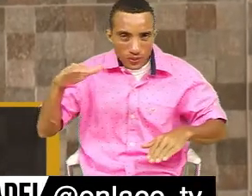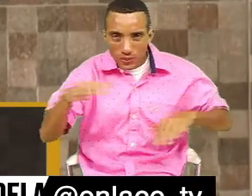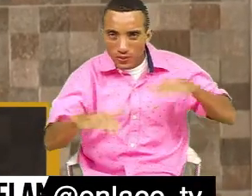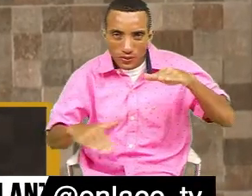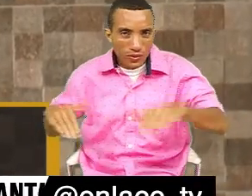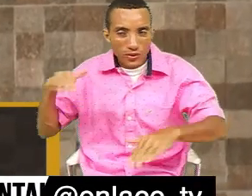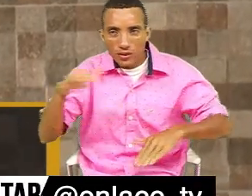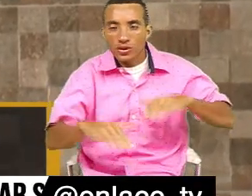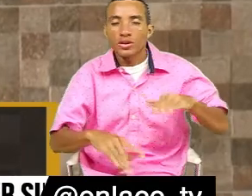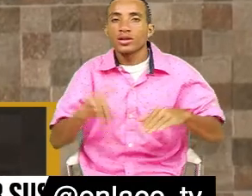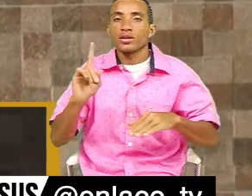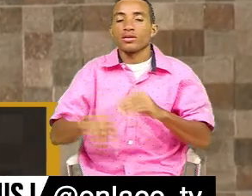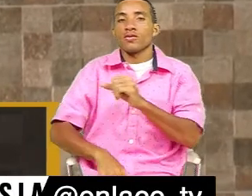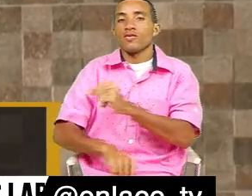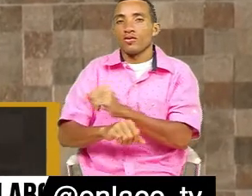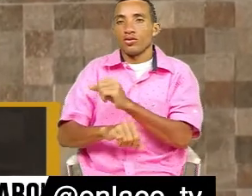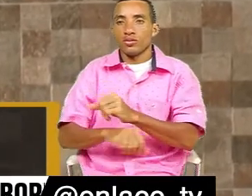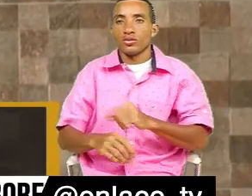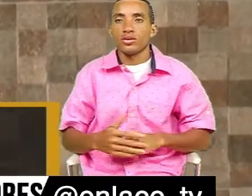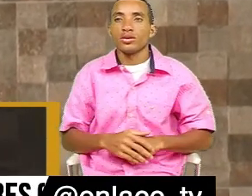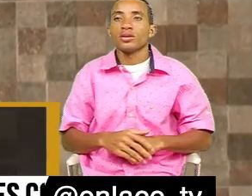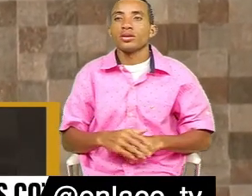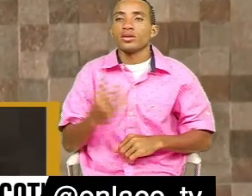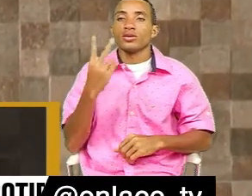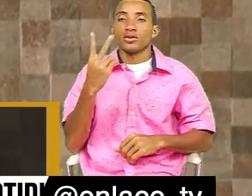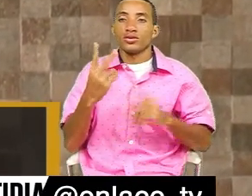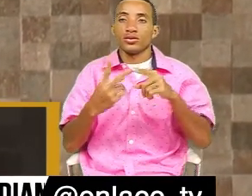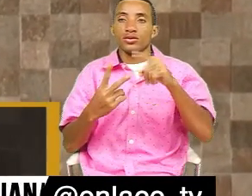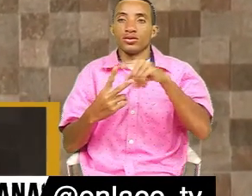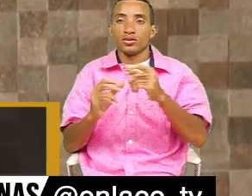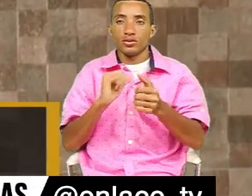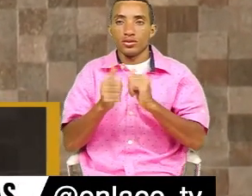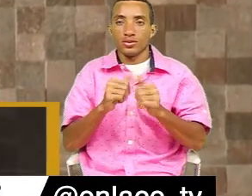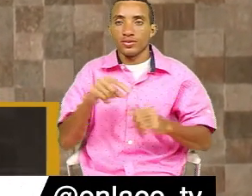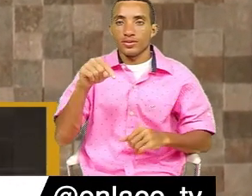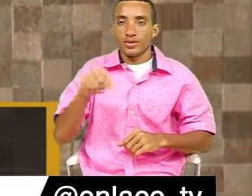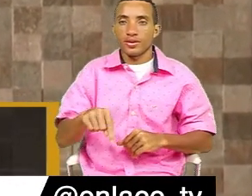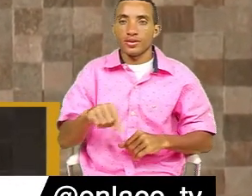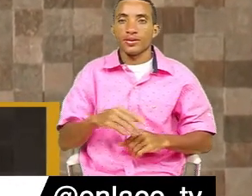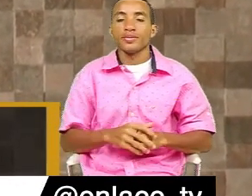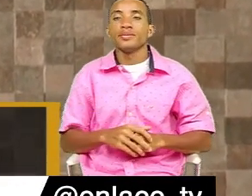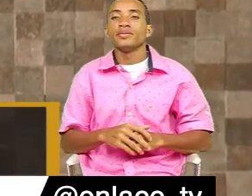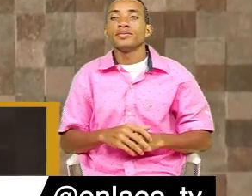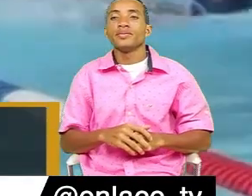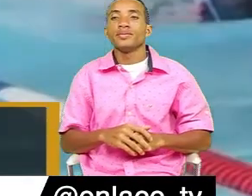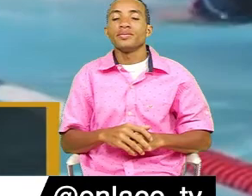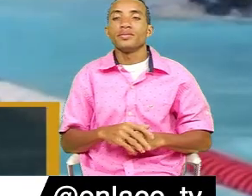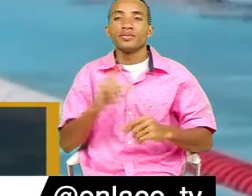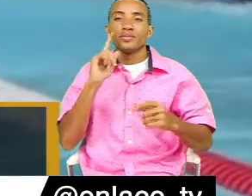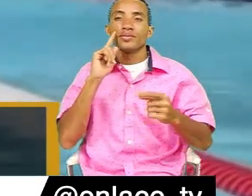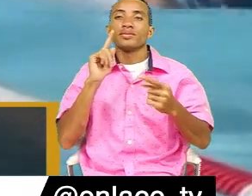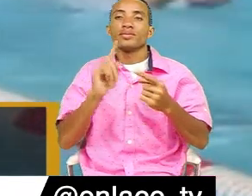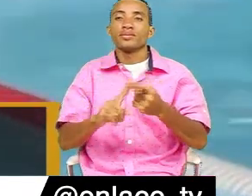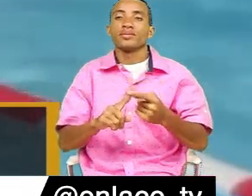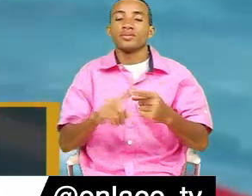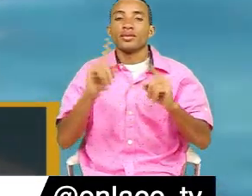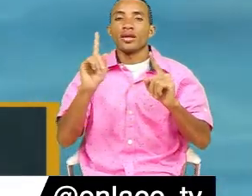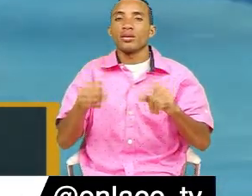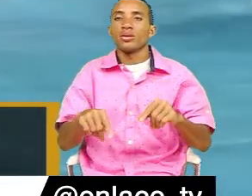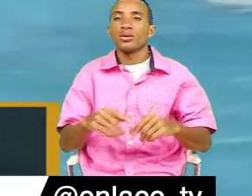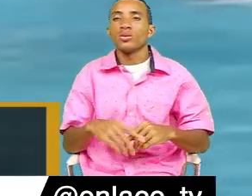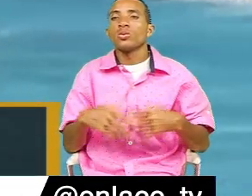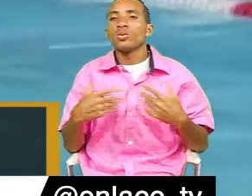en fútbol. Tenemos esos dos deportes fuertes aquí en Barranca, pero la idea con este torneo es